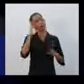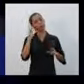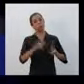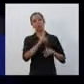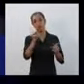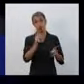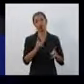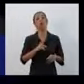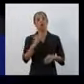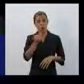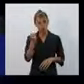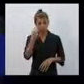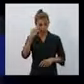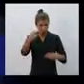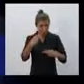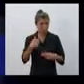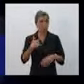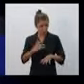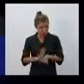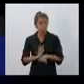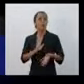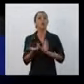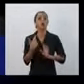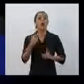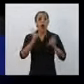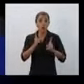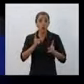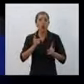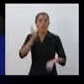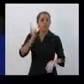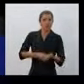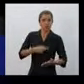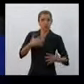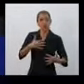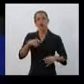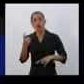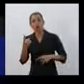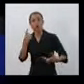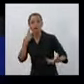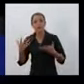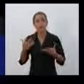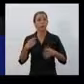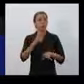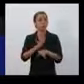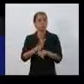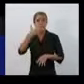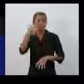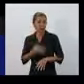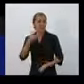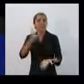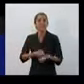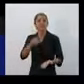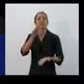en mis decisiones tal vez ortodoxas y otras heterodoxas lo que nunca van a ver es que algo en contra de los que